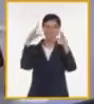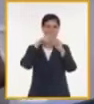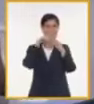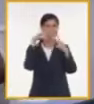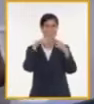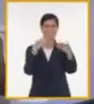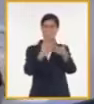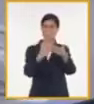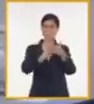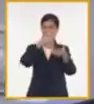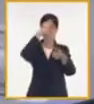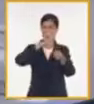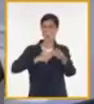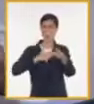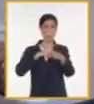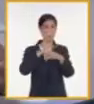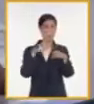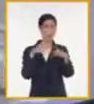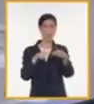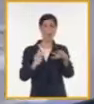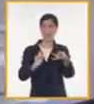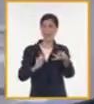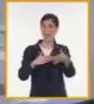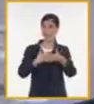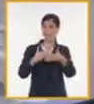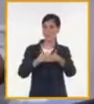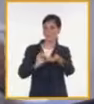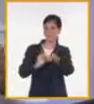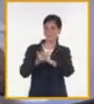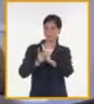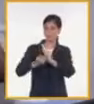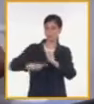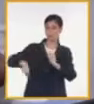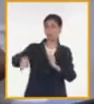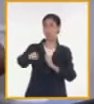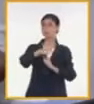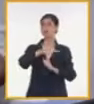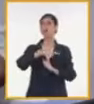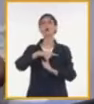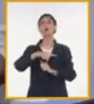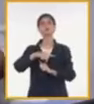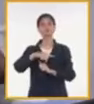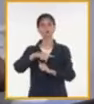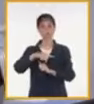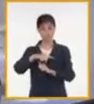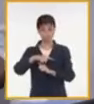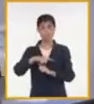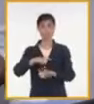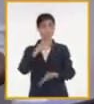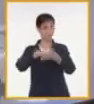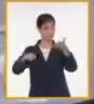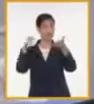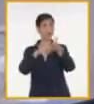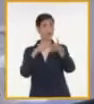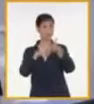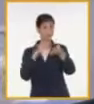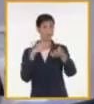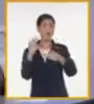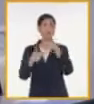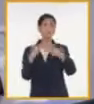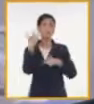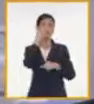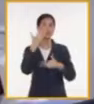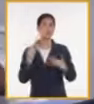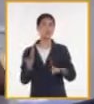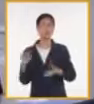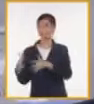Cuban 503 esos son hechos consumados no son planes ni intenciones esto es registrado y están todas las acciones por ejemplo